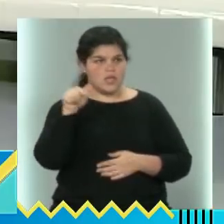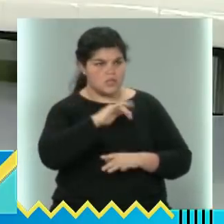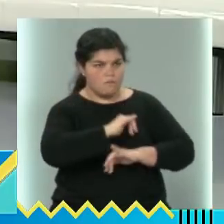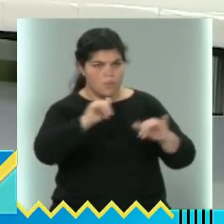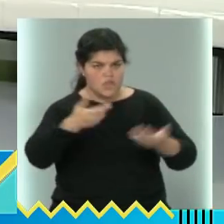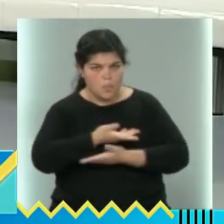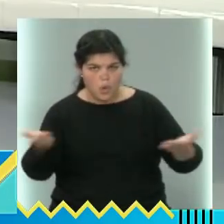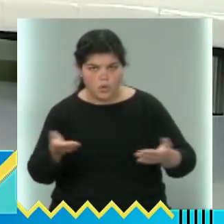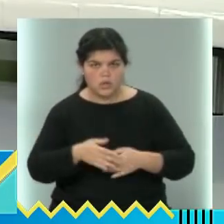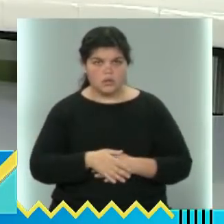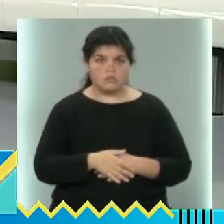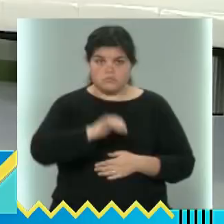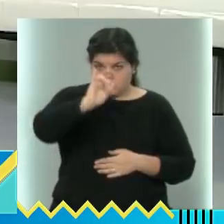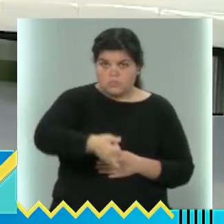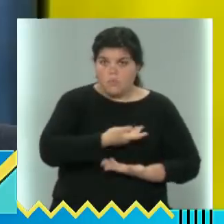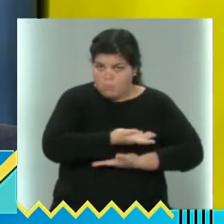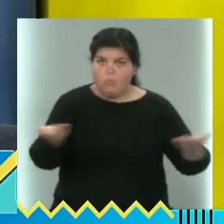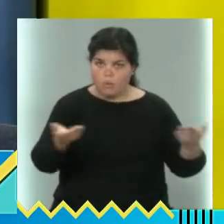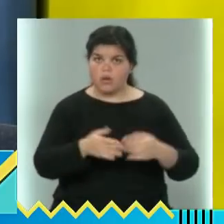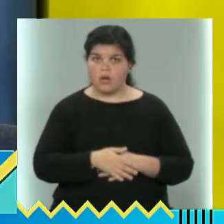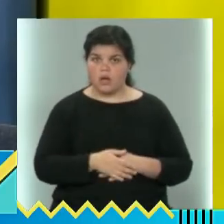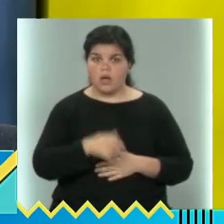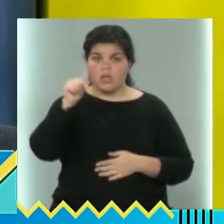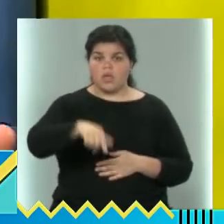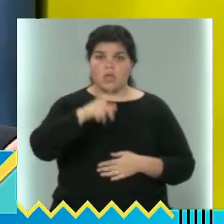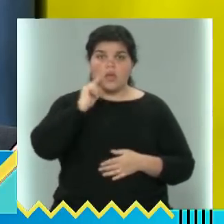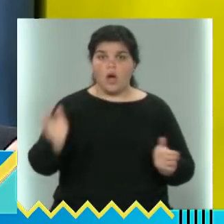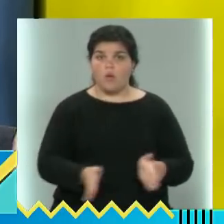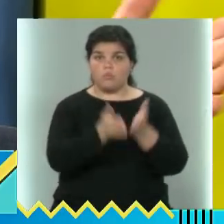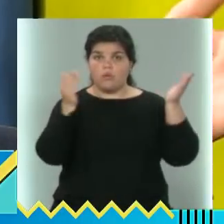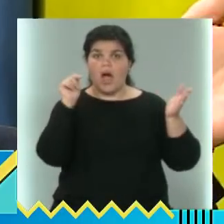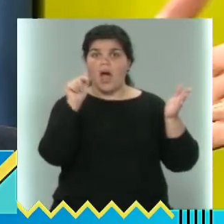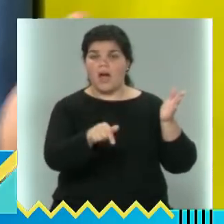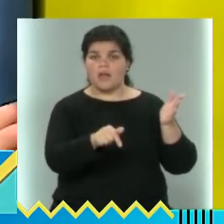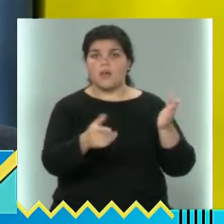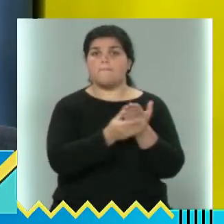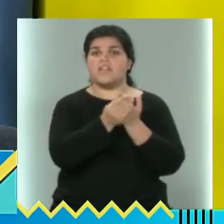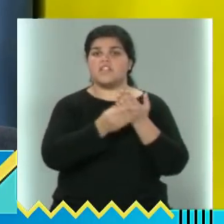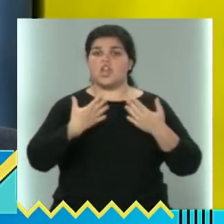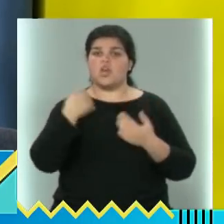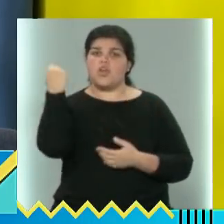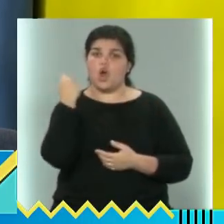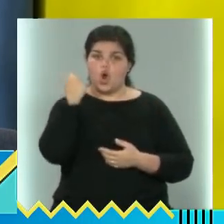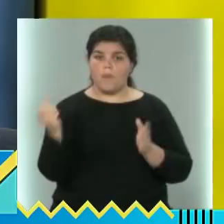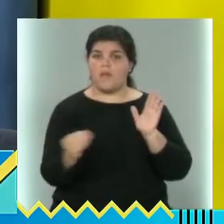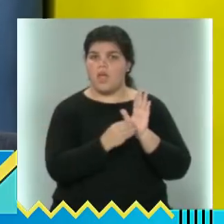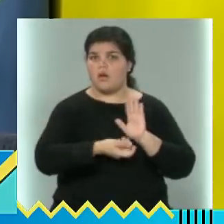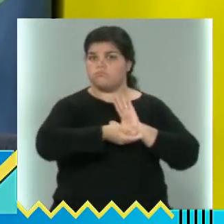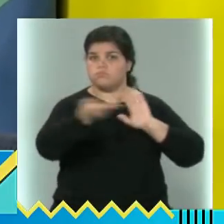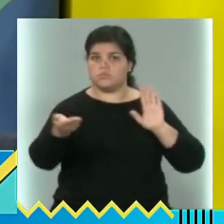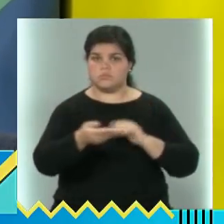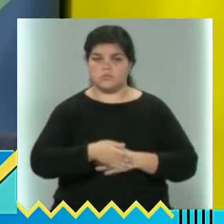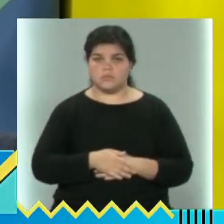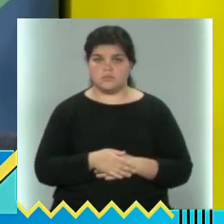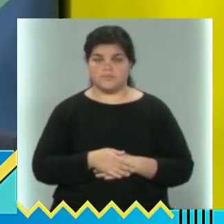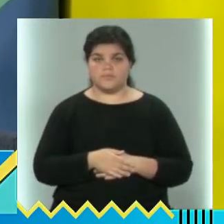para que ellos la puedan tener? Por supuesto, y está publicada hoy en el site de la Dirección de Protección del Ministerio de Economía. Entonces hay una serie de mediciones posteriores